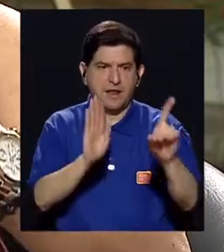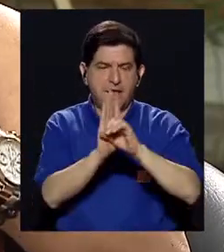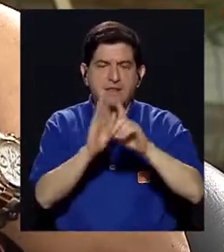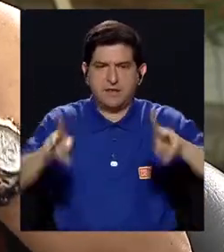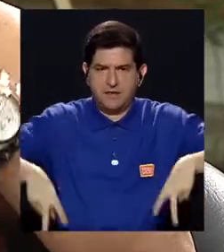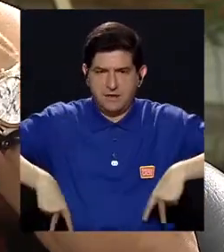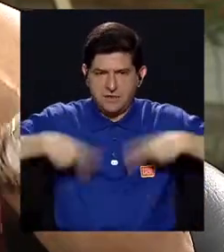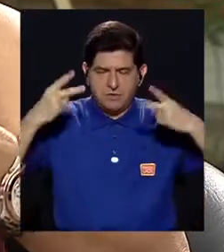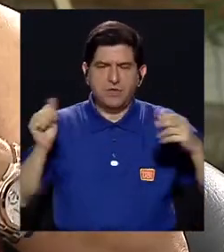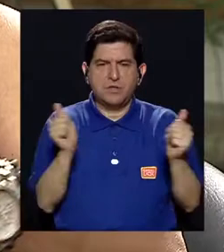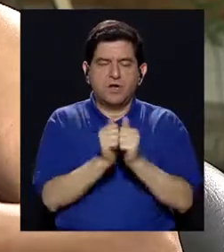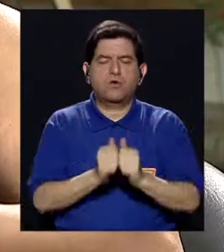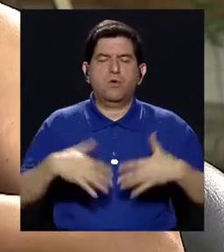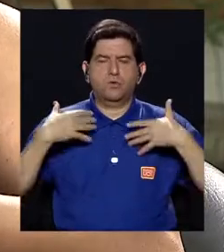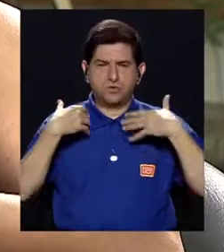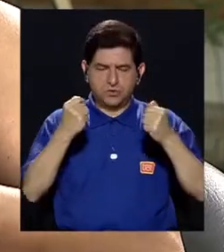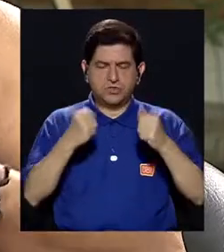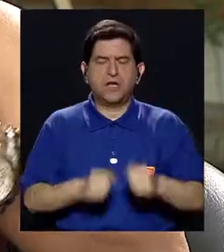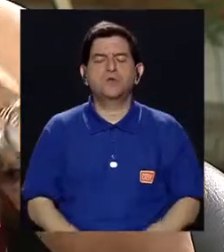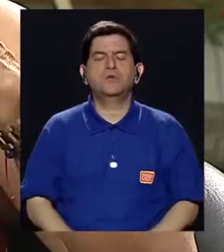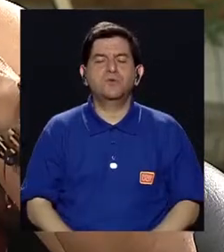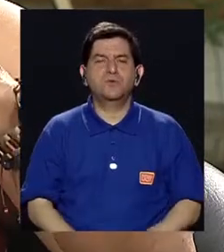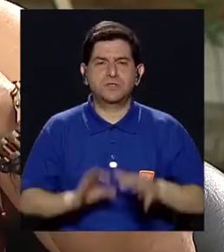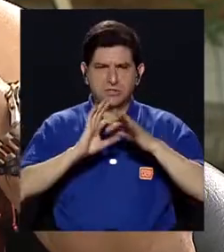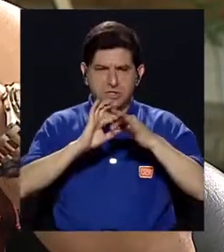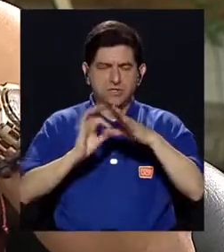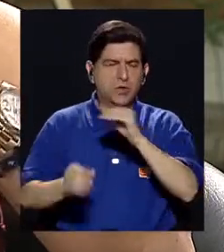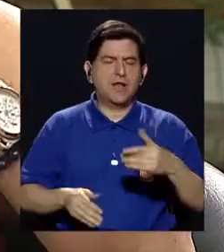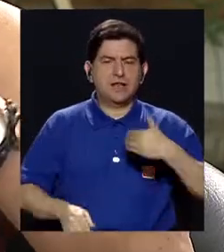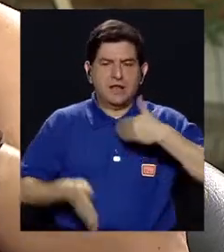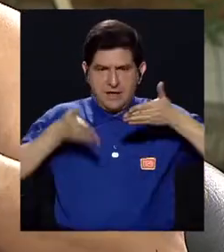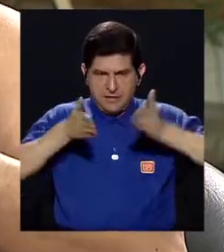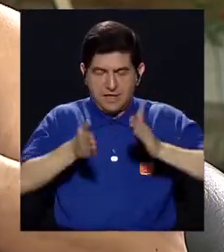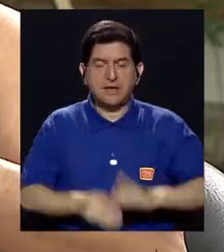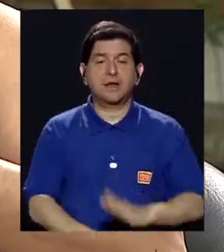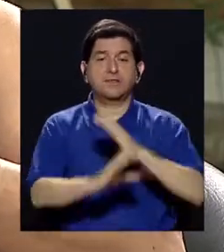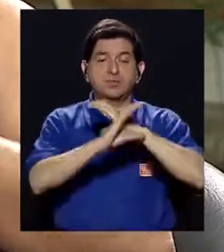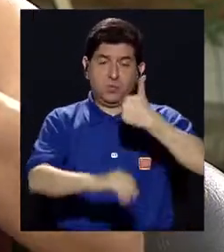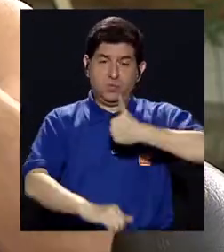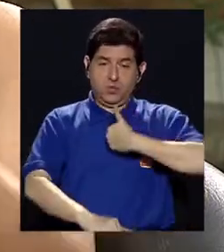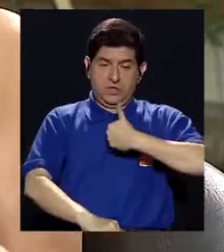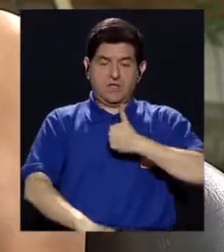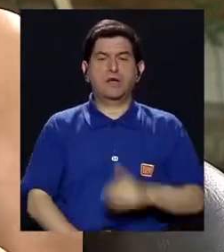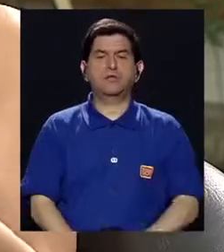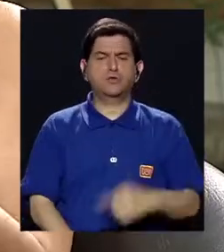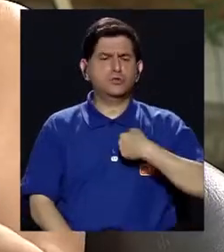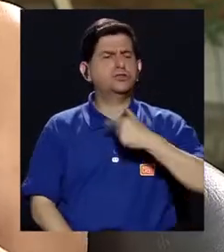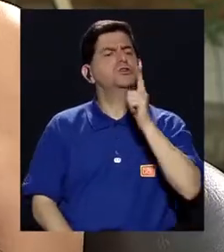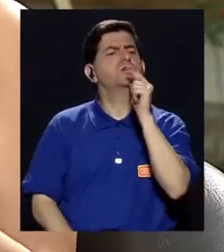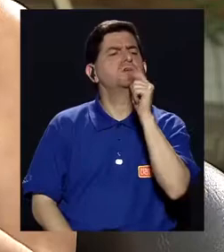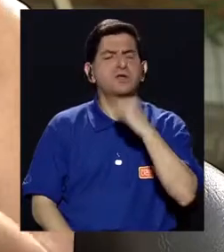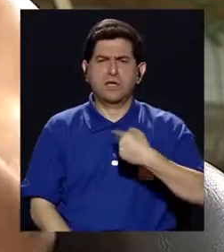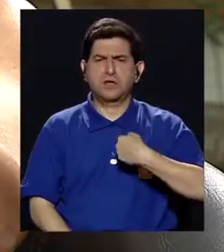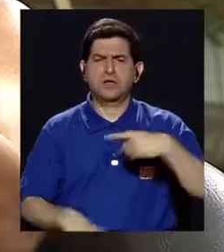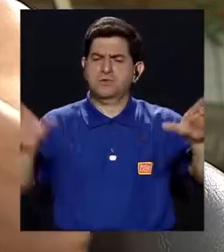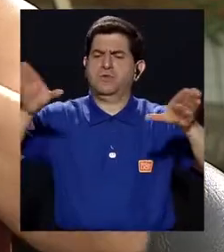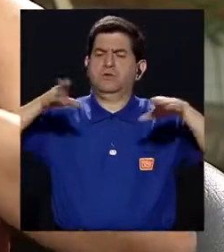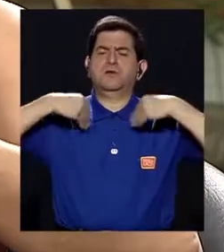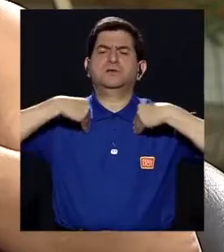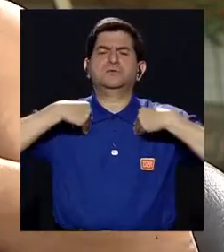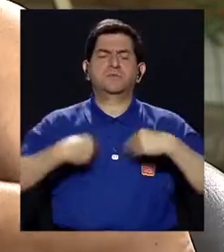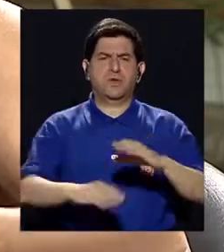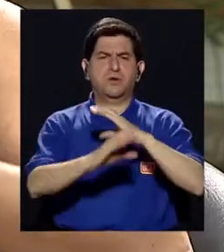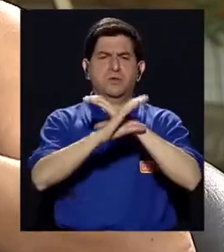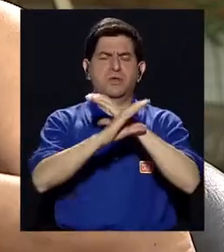derecho a vivir con salud sexual y salud reproductiva, está el componente del autocuidado, desde quién soy y cómo yo asumo